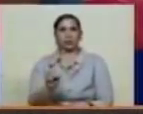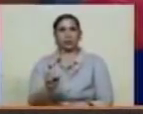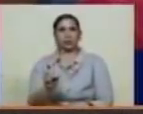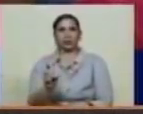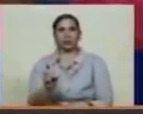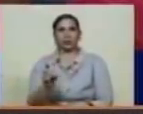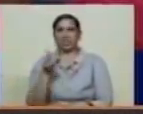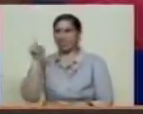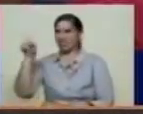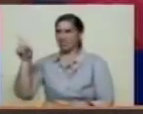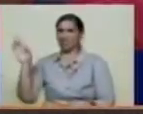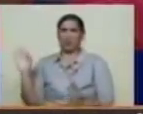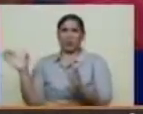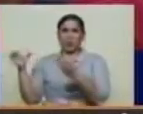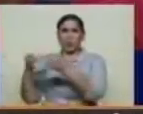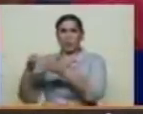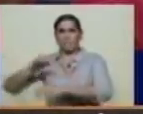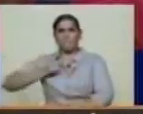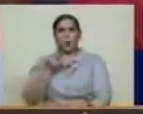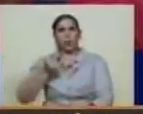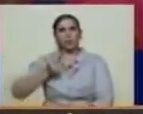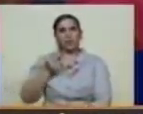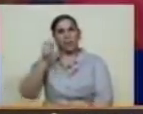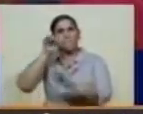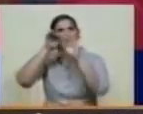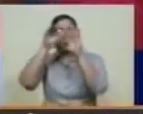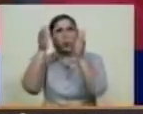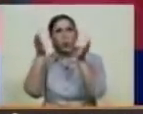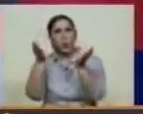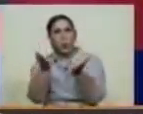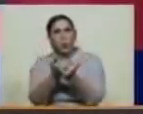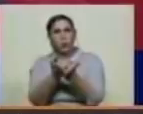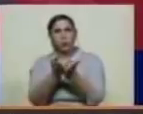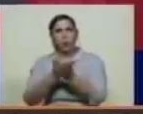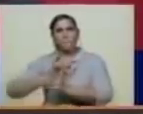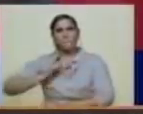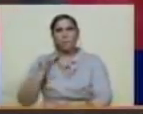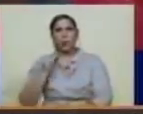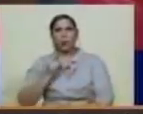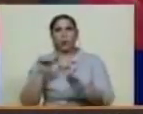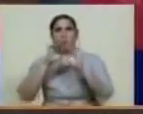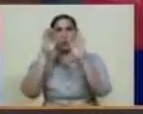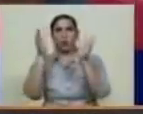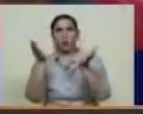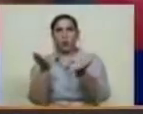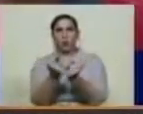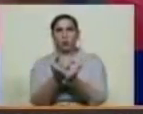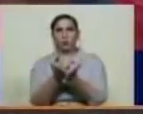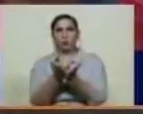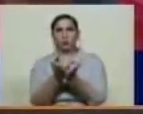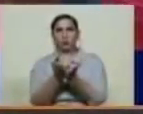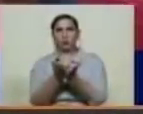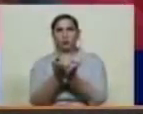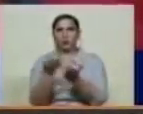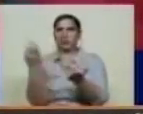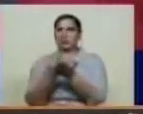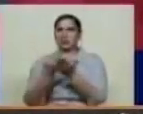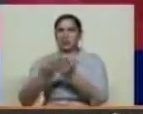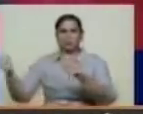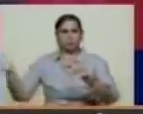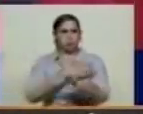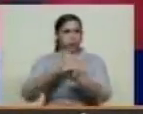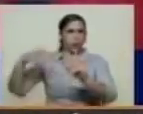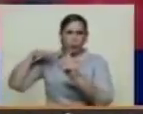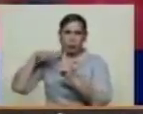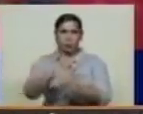que se creen policías del mundo. Los policías del mundo normalmente terminan arremetiendo contra los pueblos que